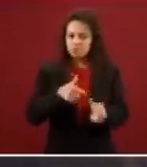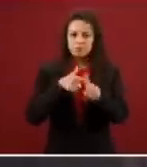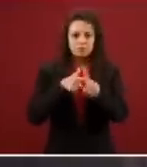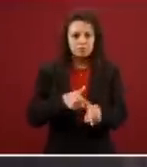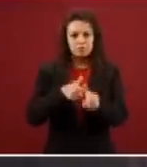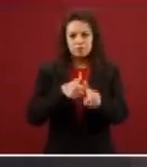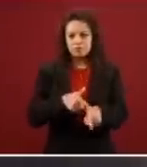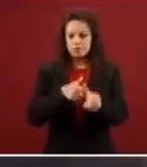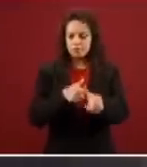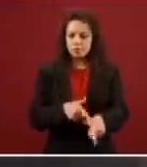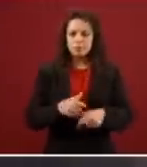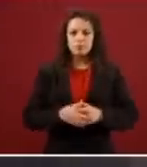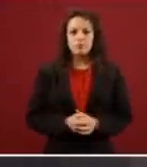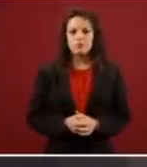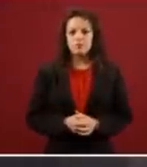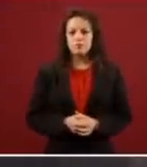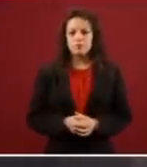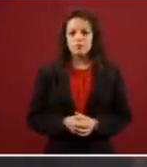el agua al pez.